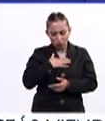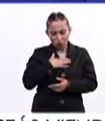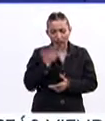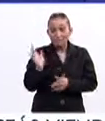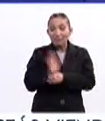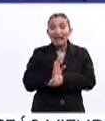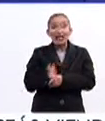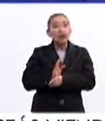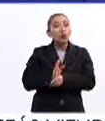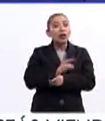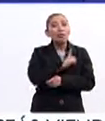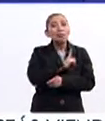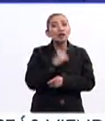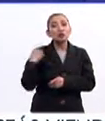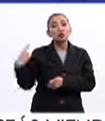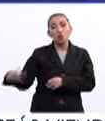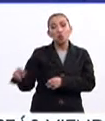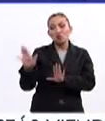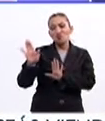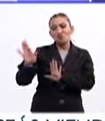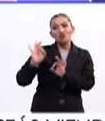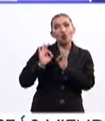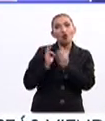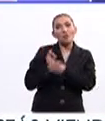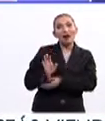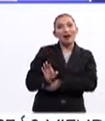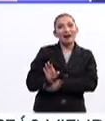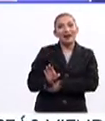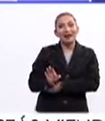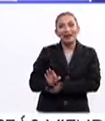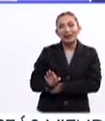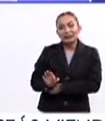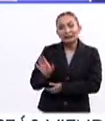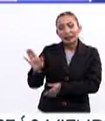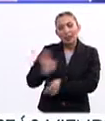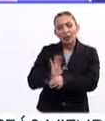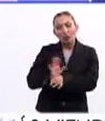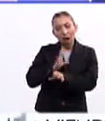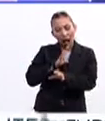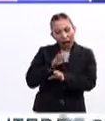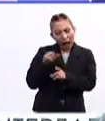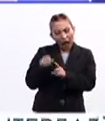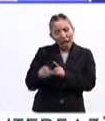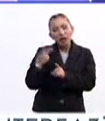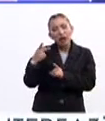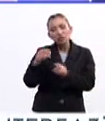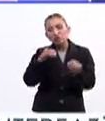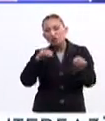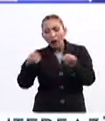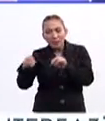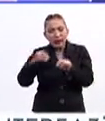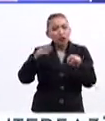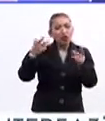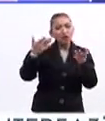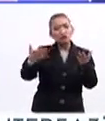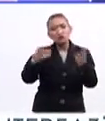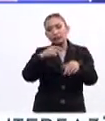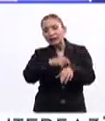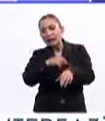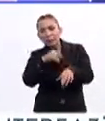las películas tienen su propia naturaleza. Ellas existen, tienen su movimiento, su